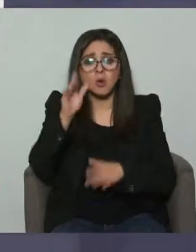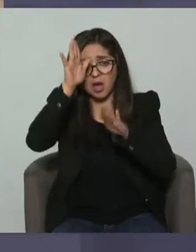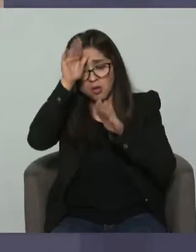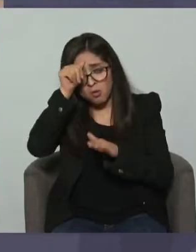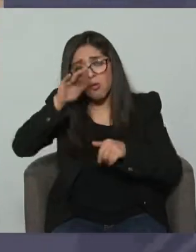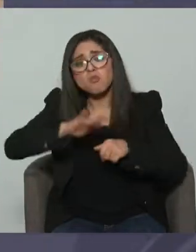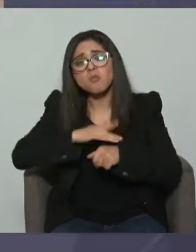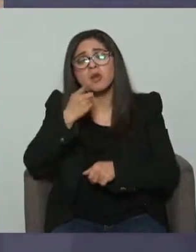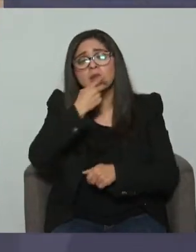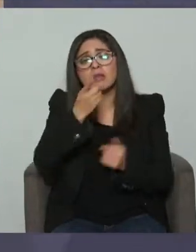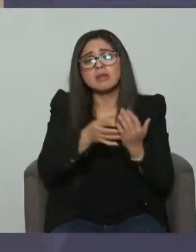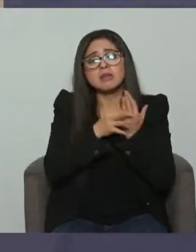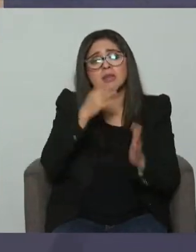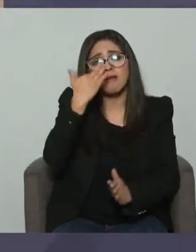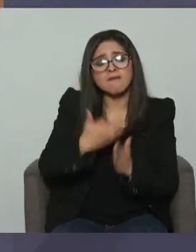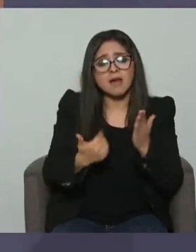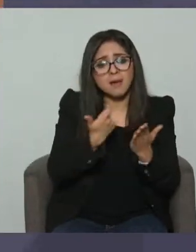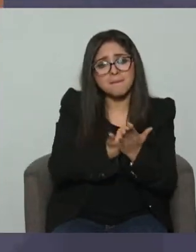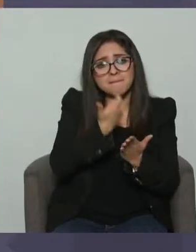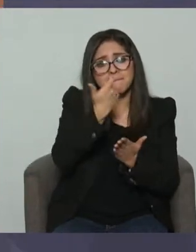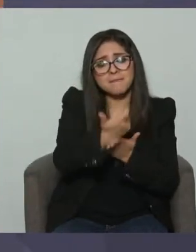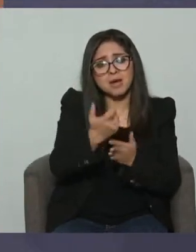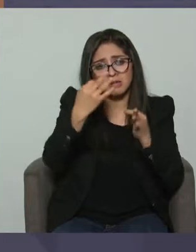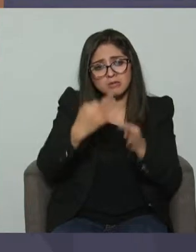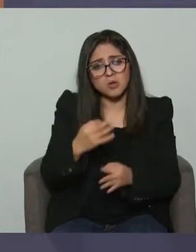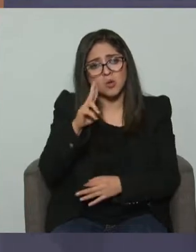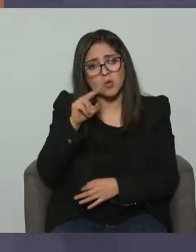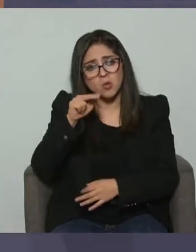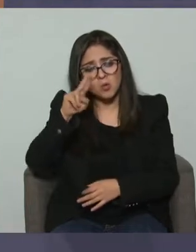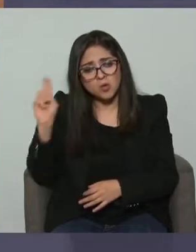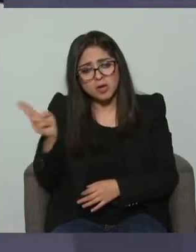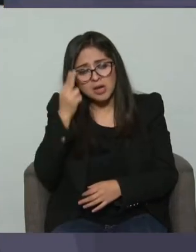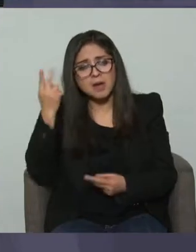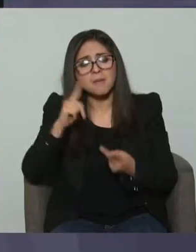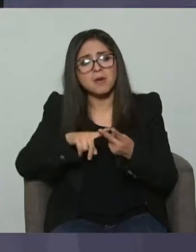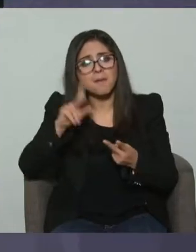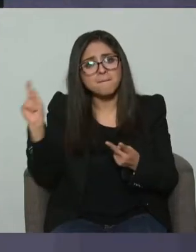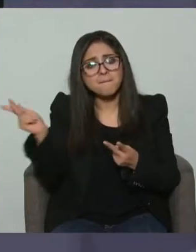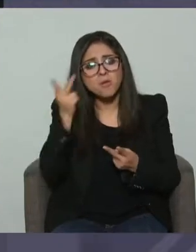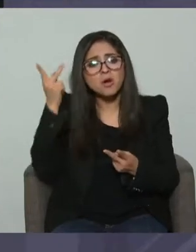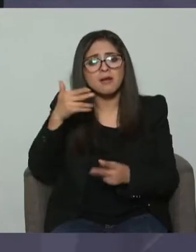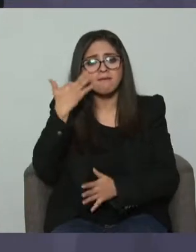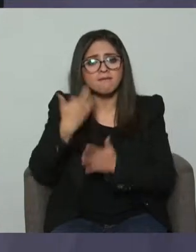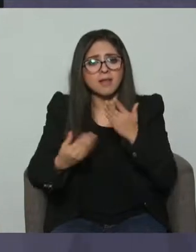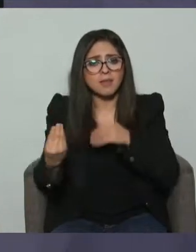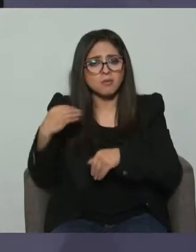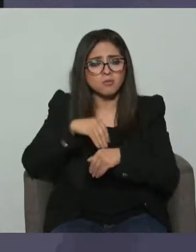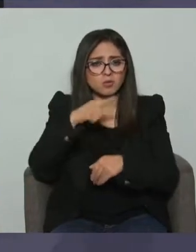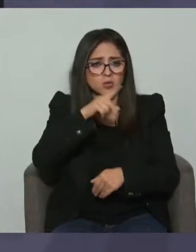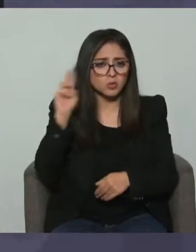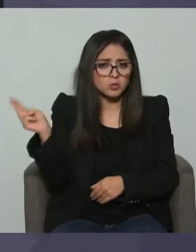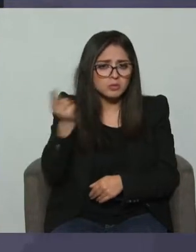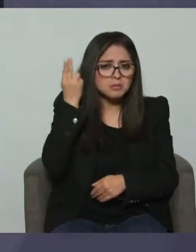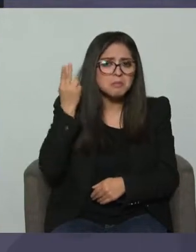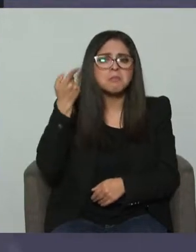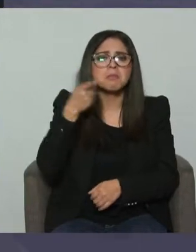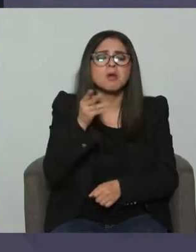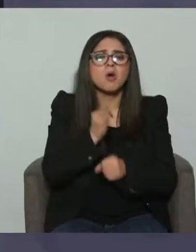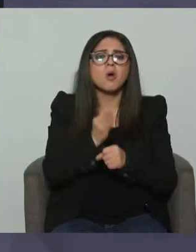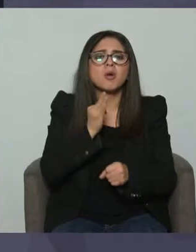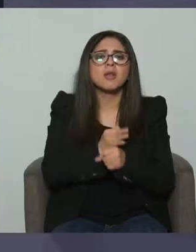que no hay presupuesto suficiente a la UNAM y al POLI y que se están creando estas universidades, pero tú, ¿qué les respondes ante el déficit